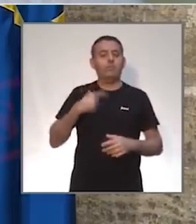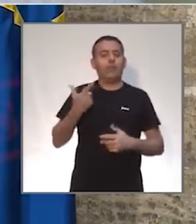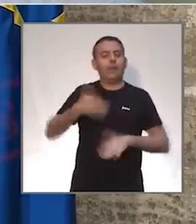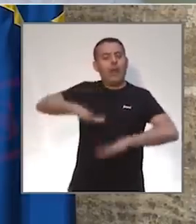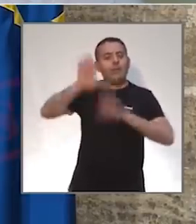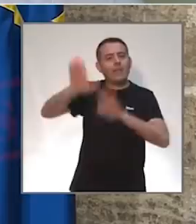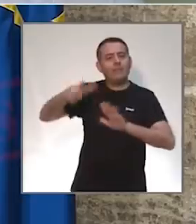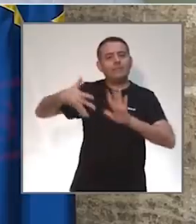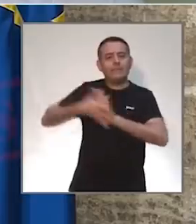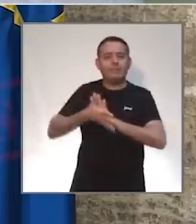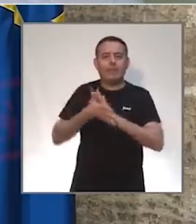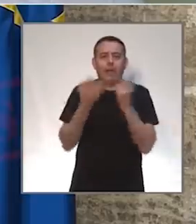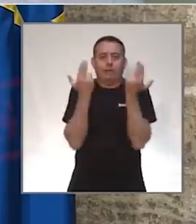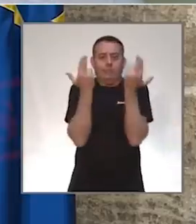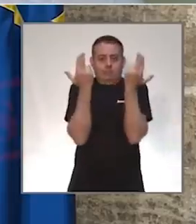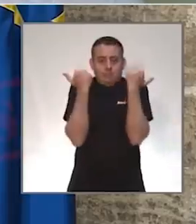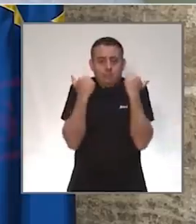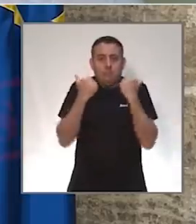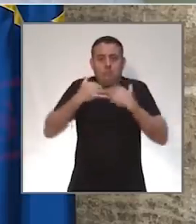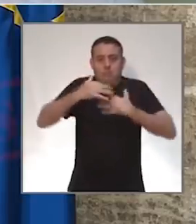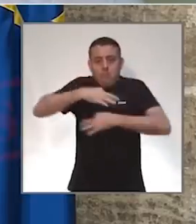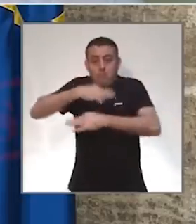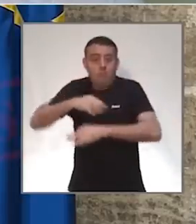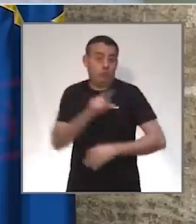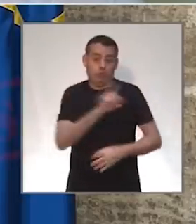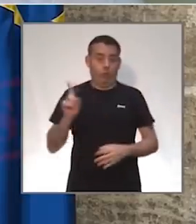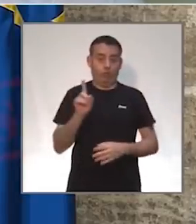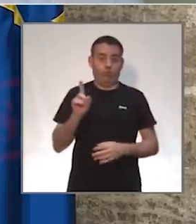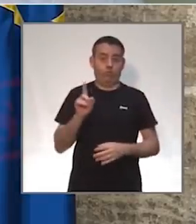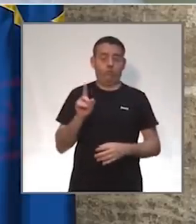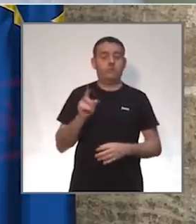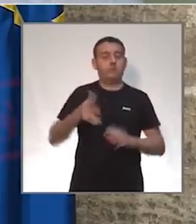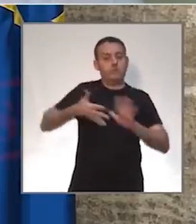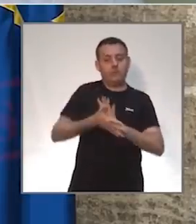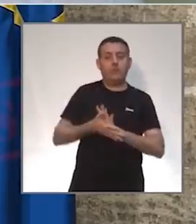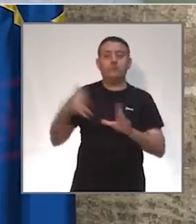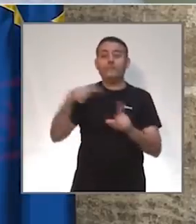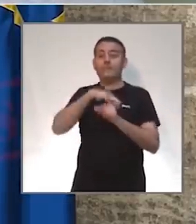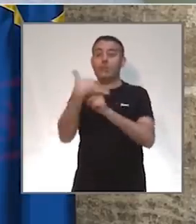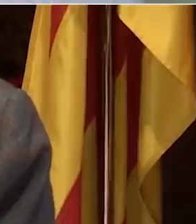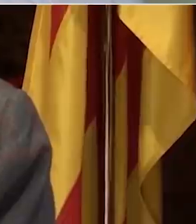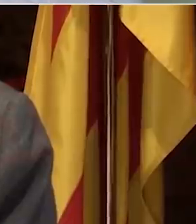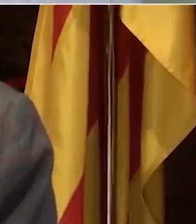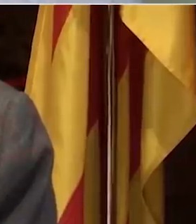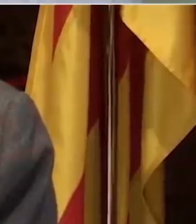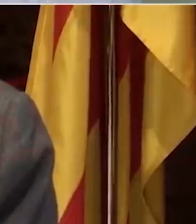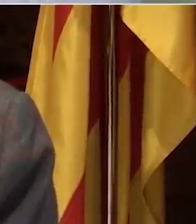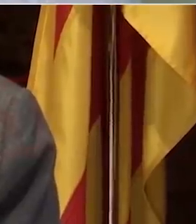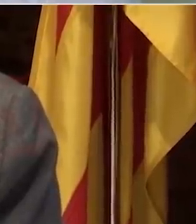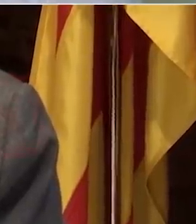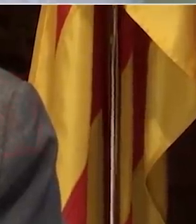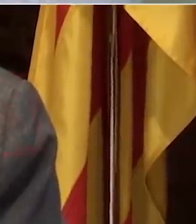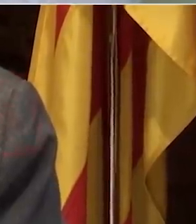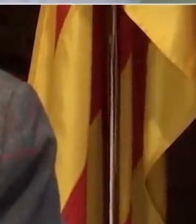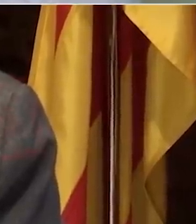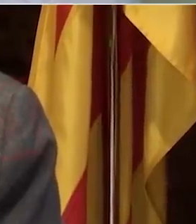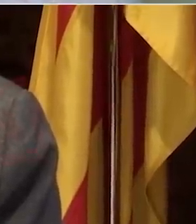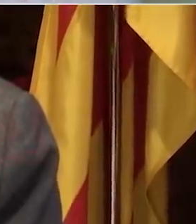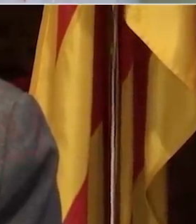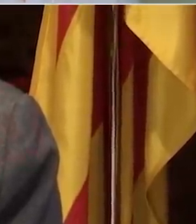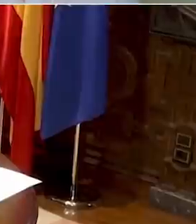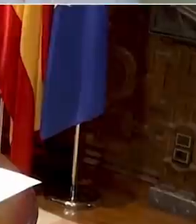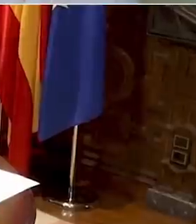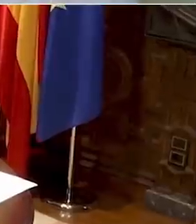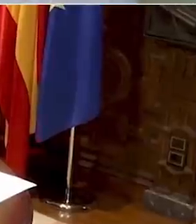enviado al gobierno de Sánchez para pedir de nuevo el pase a fase número uno, no sé absolutamente nada. Es más, el